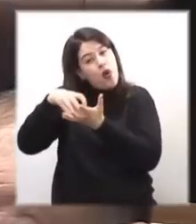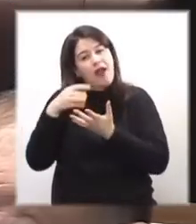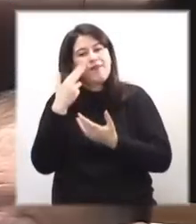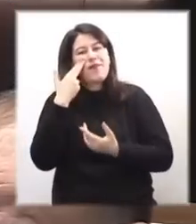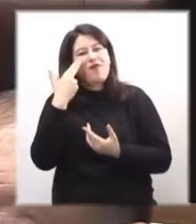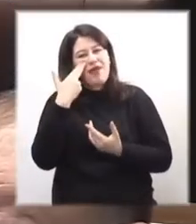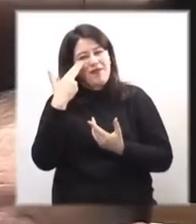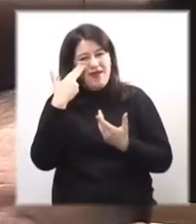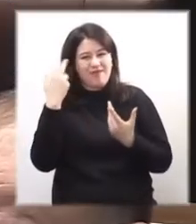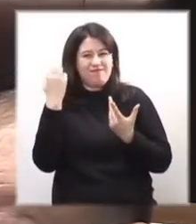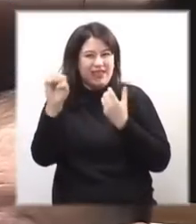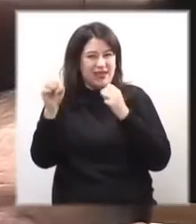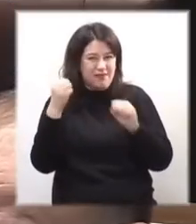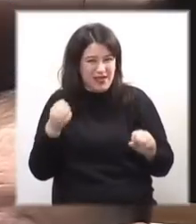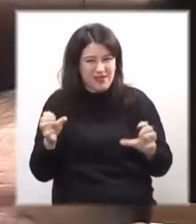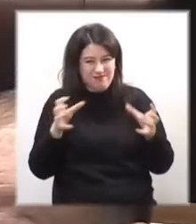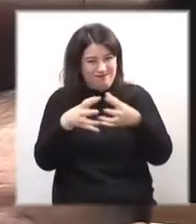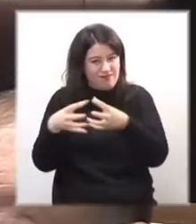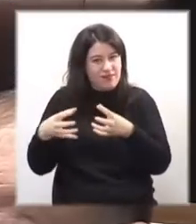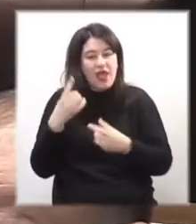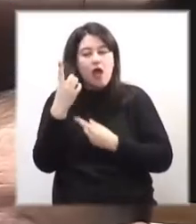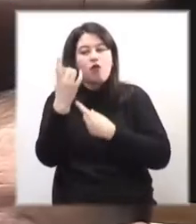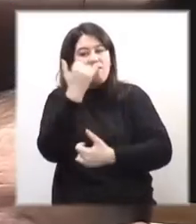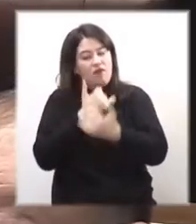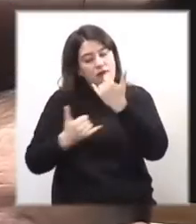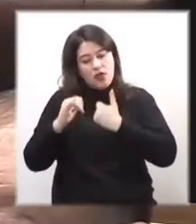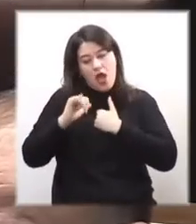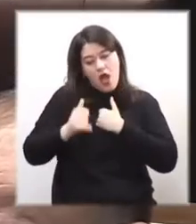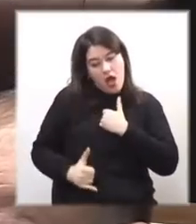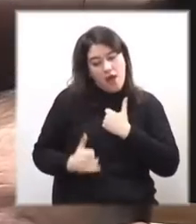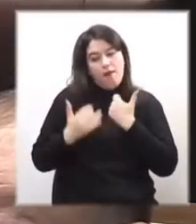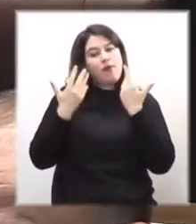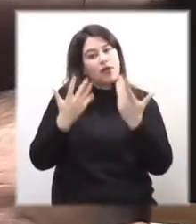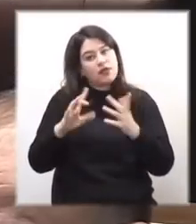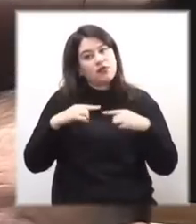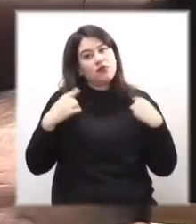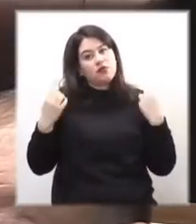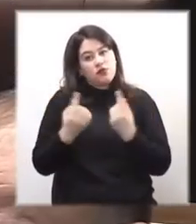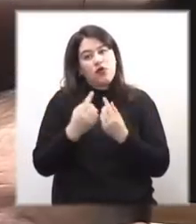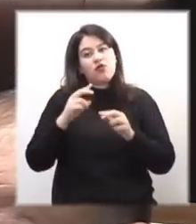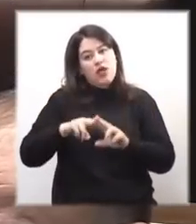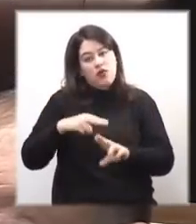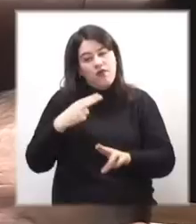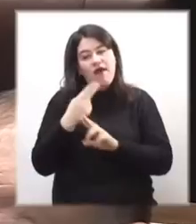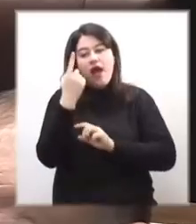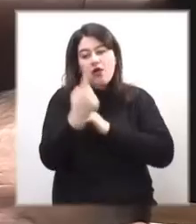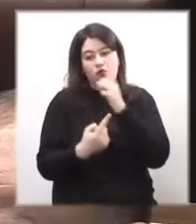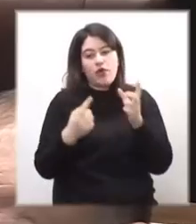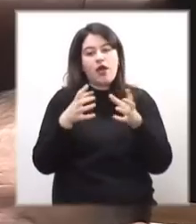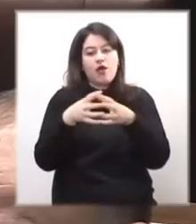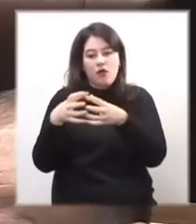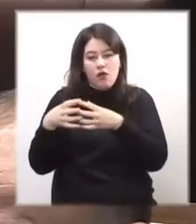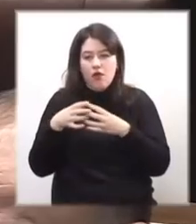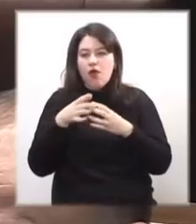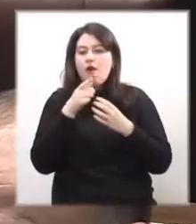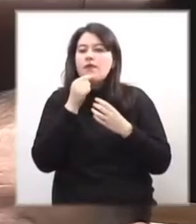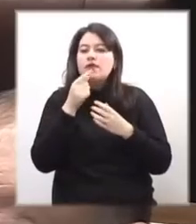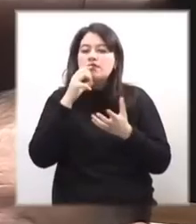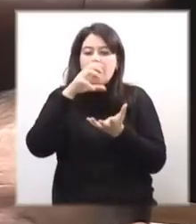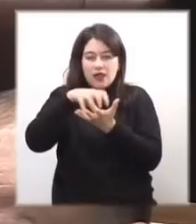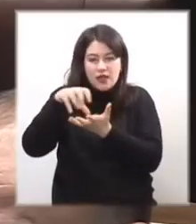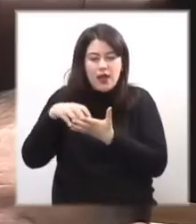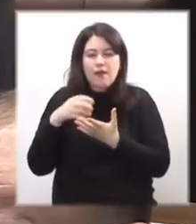del conflicto criminal y de algunas informaciones que se tienen, y por eso hay que perfilar de vuelta en algunas comisarías para seguir obteniendo